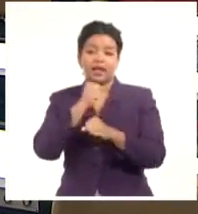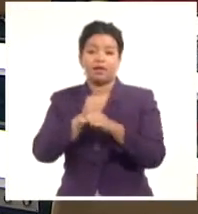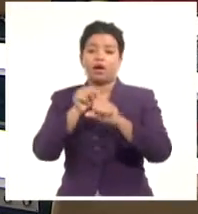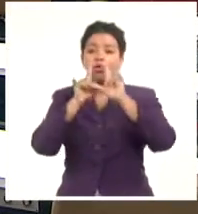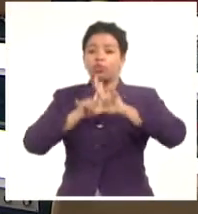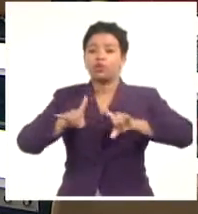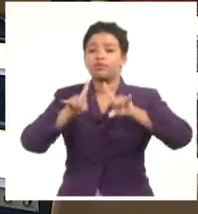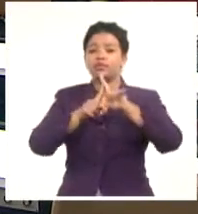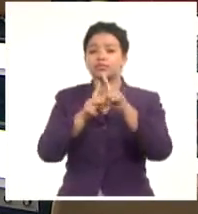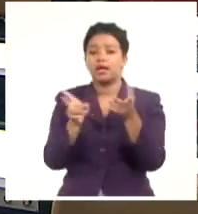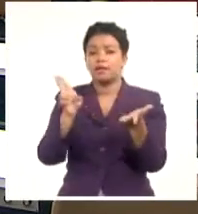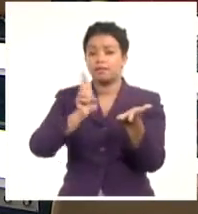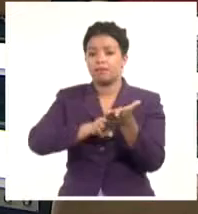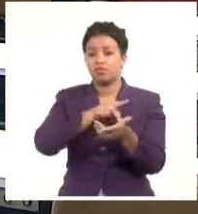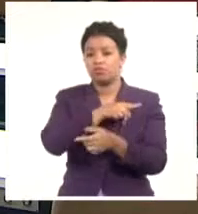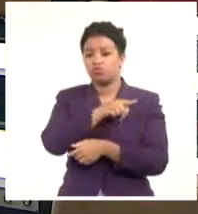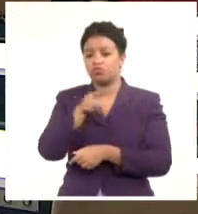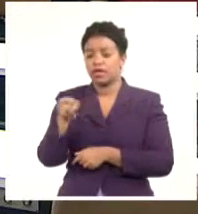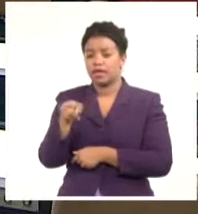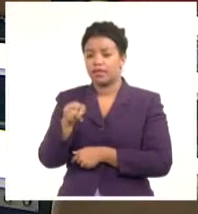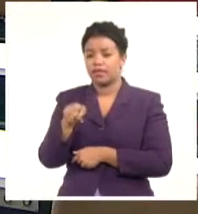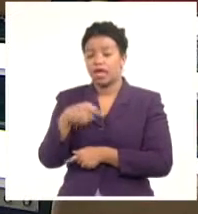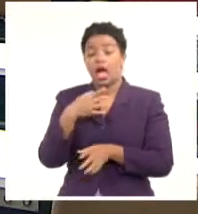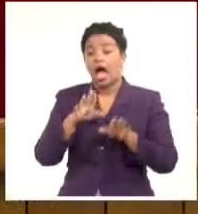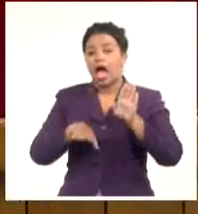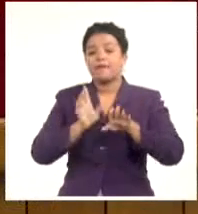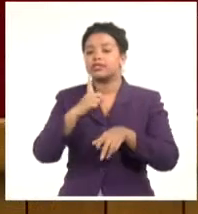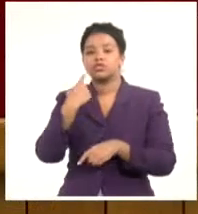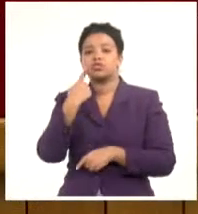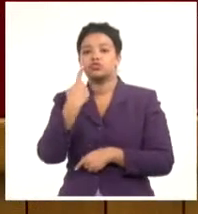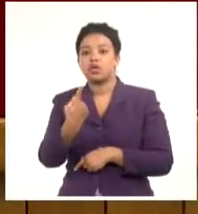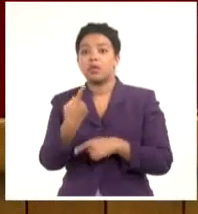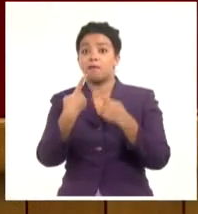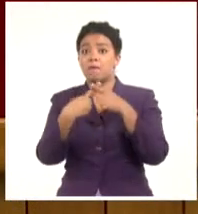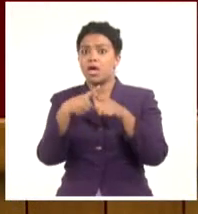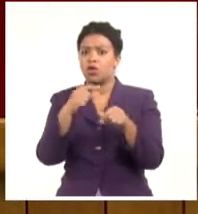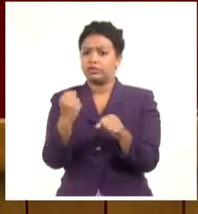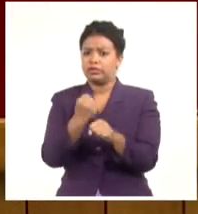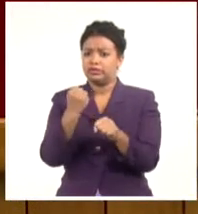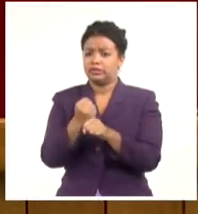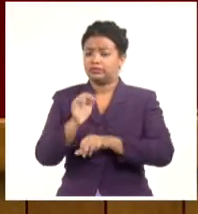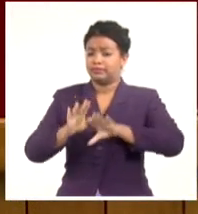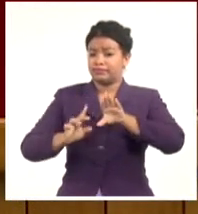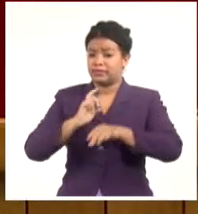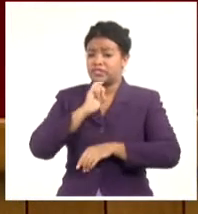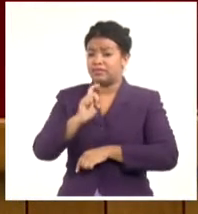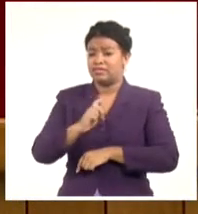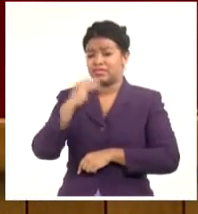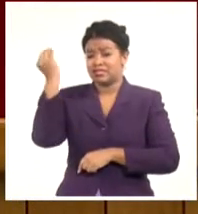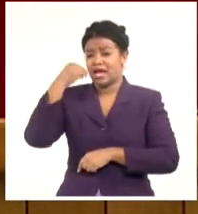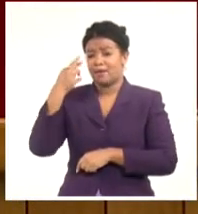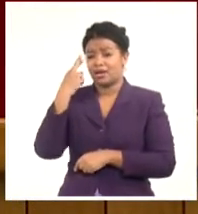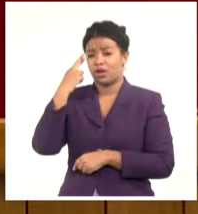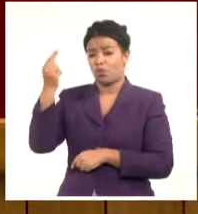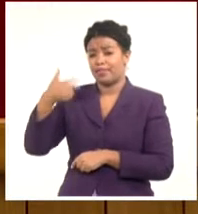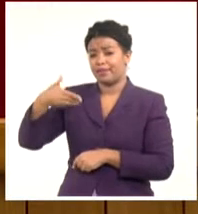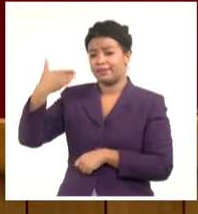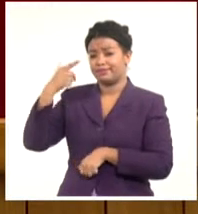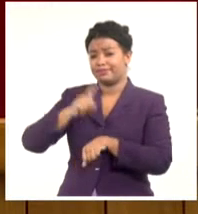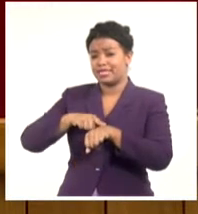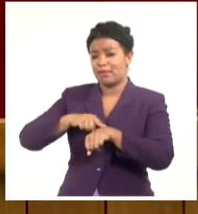universitarios en las misiones menos visibles y por momentos más riesgosas del enfrentamiento a la